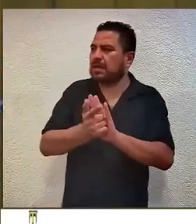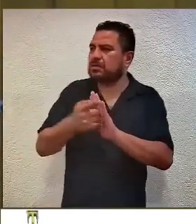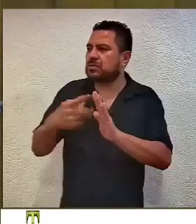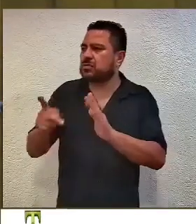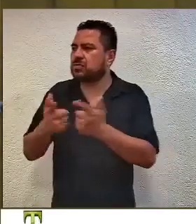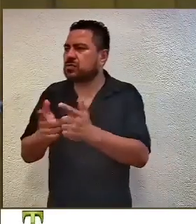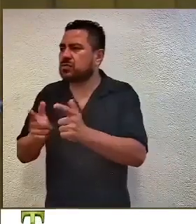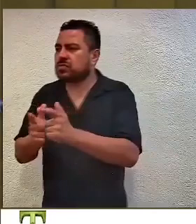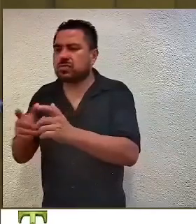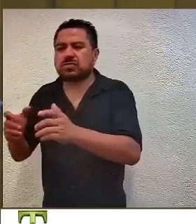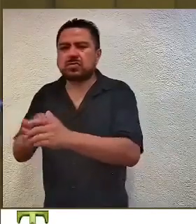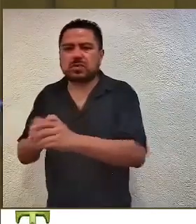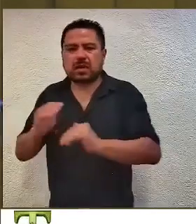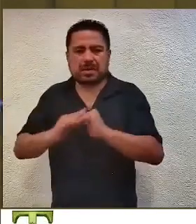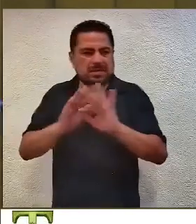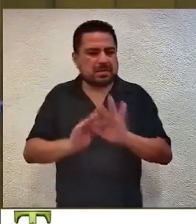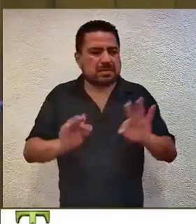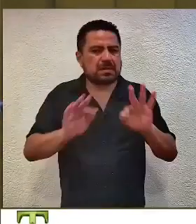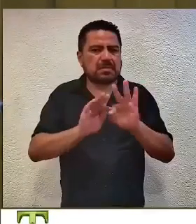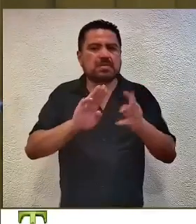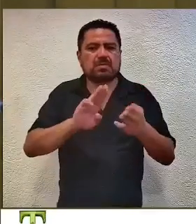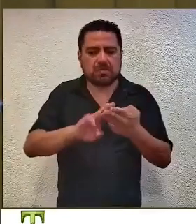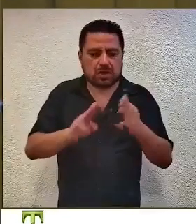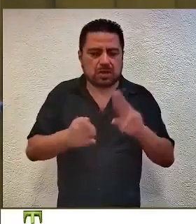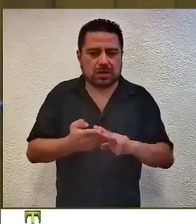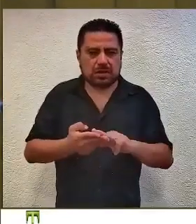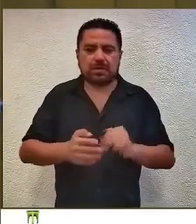de indebida fundamentación y motivación.